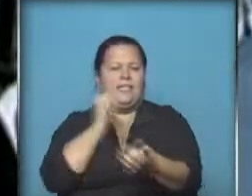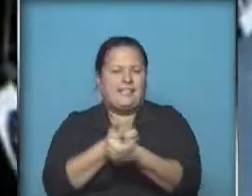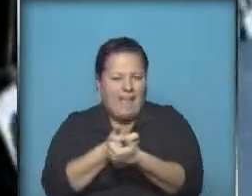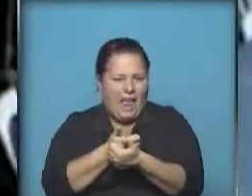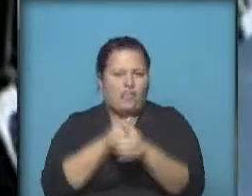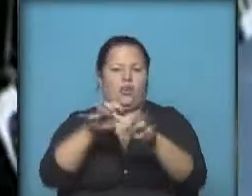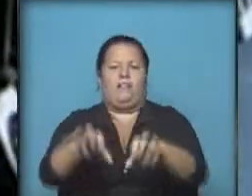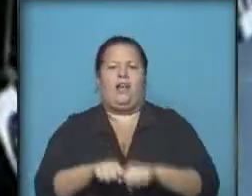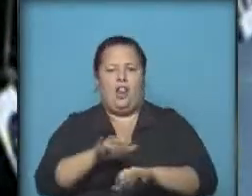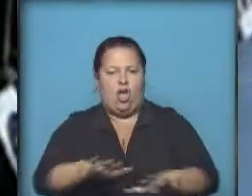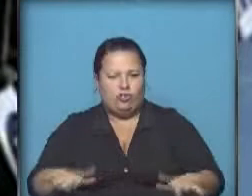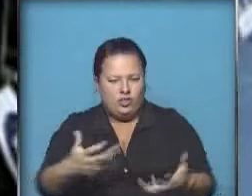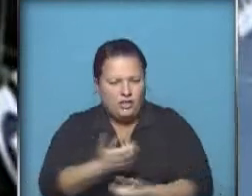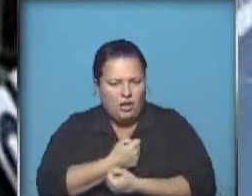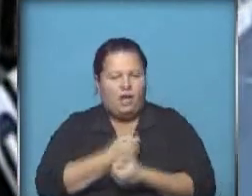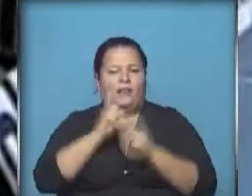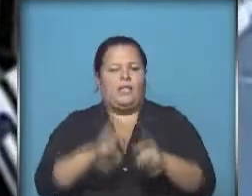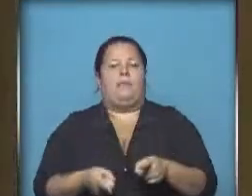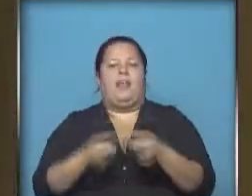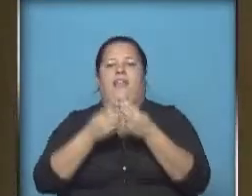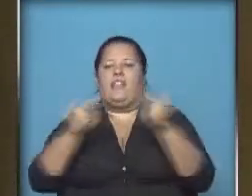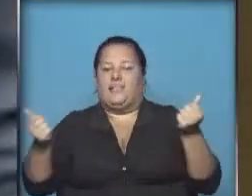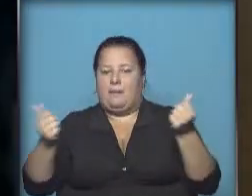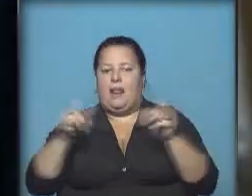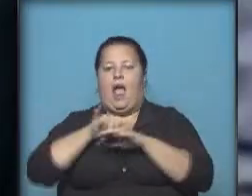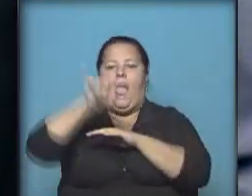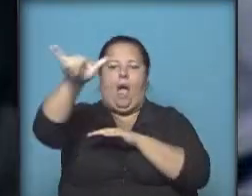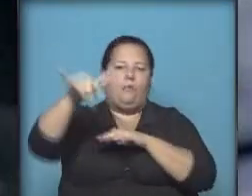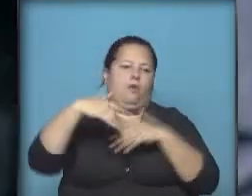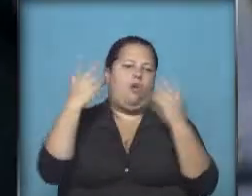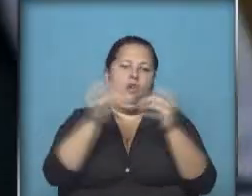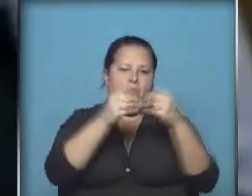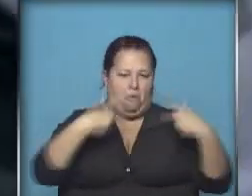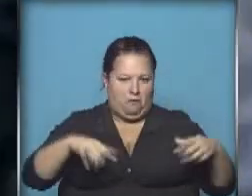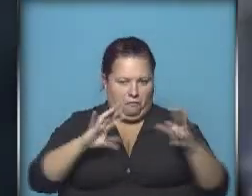sexuales, apropiación de niños y desaparición en vuelos o como fuera de los compañeros.